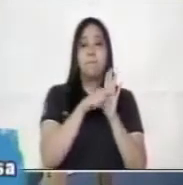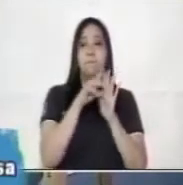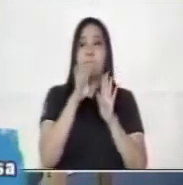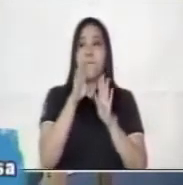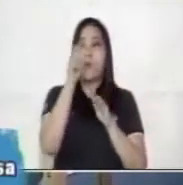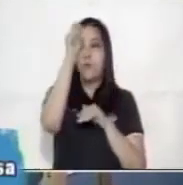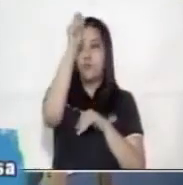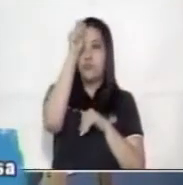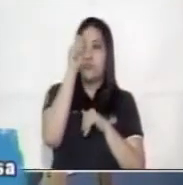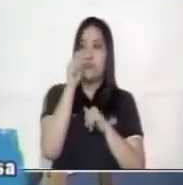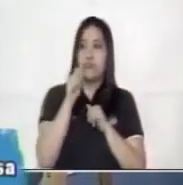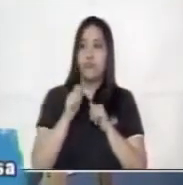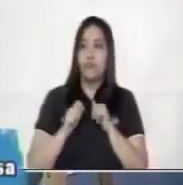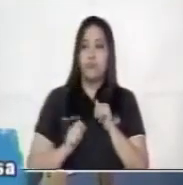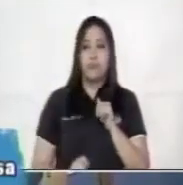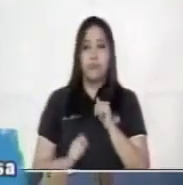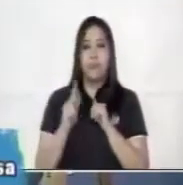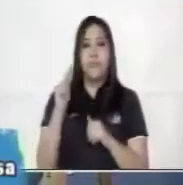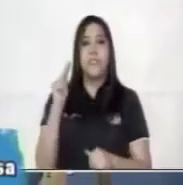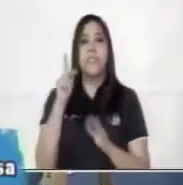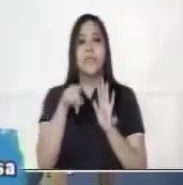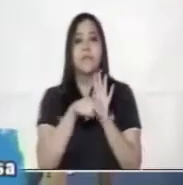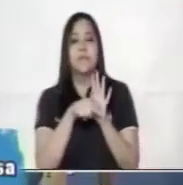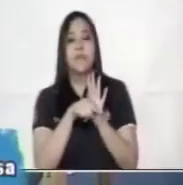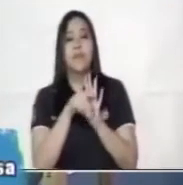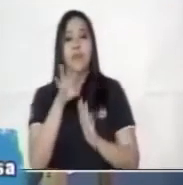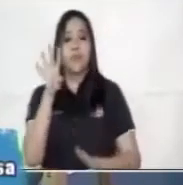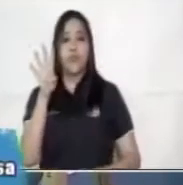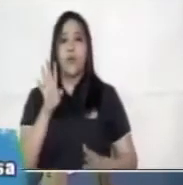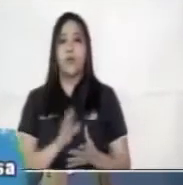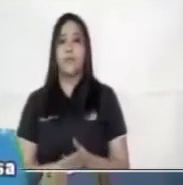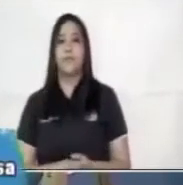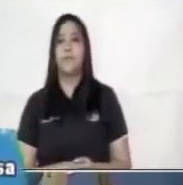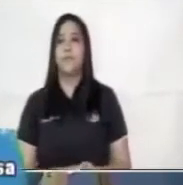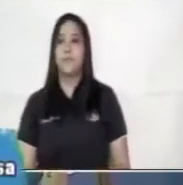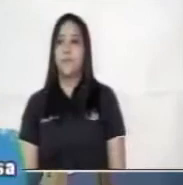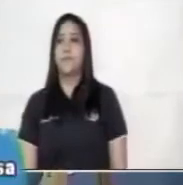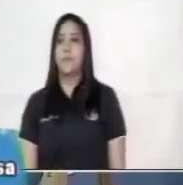3 y Y es menos 4.